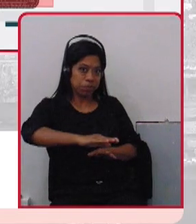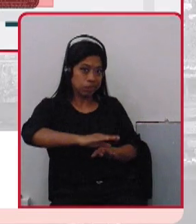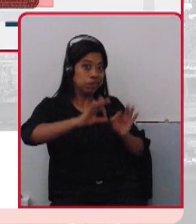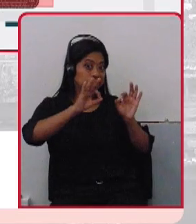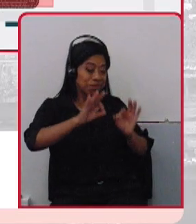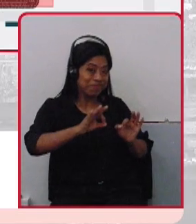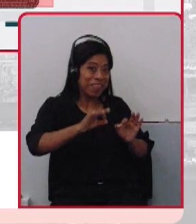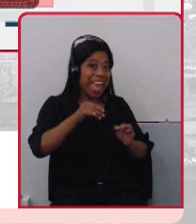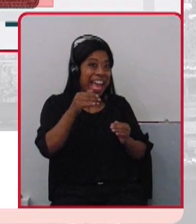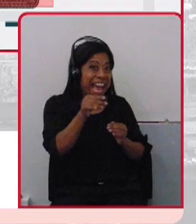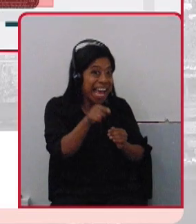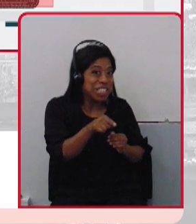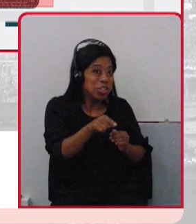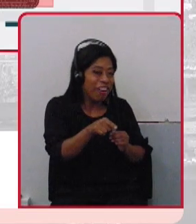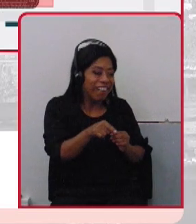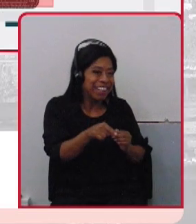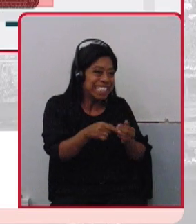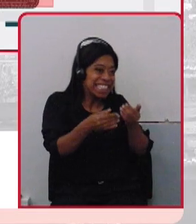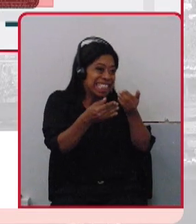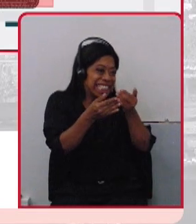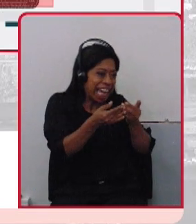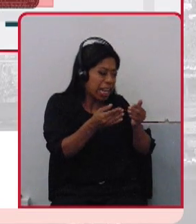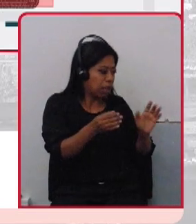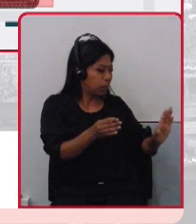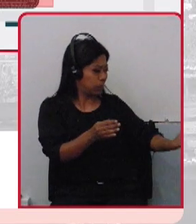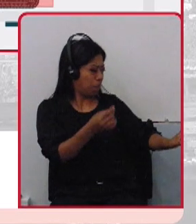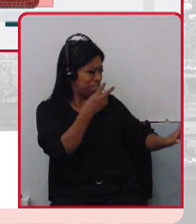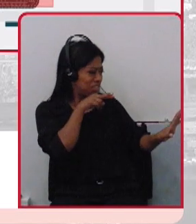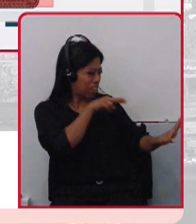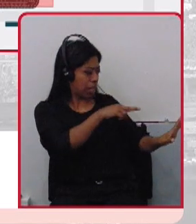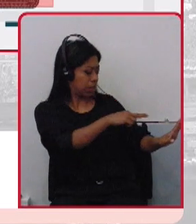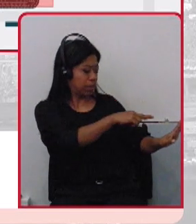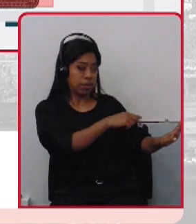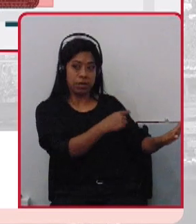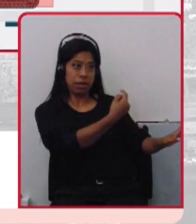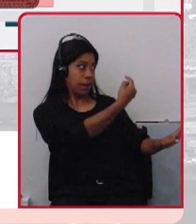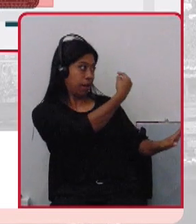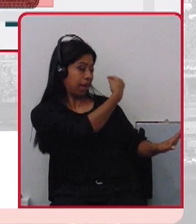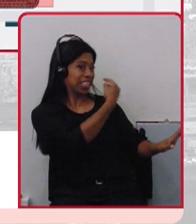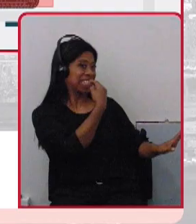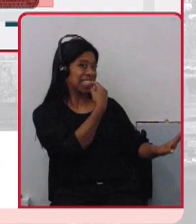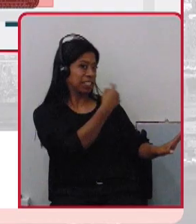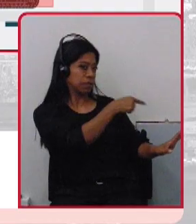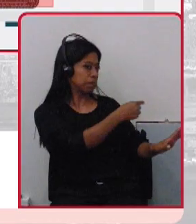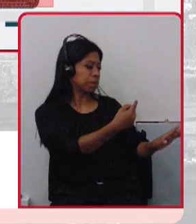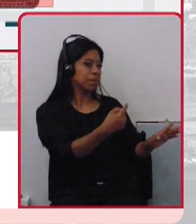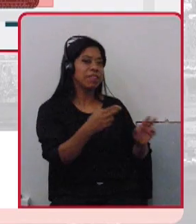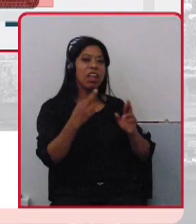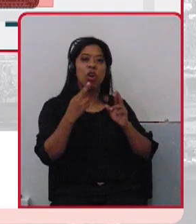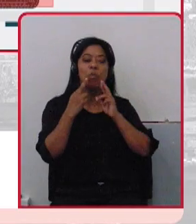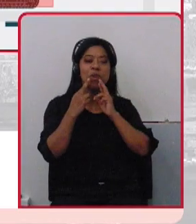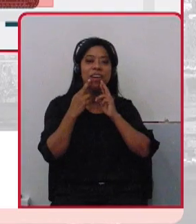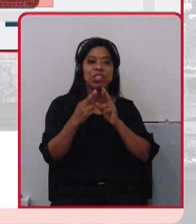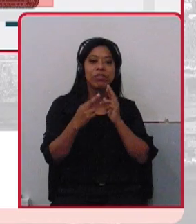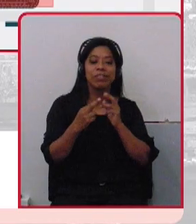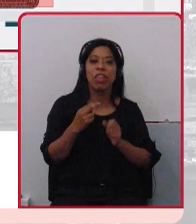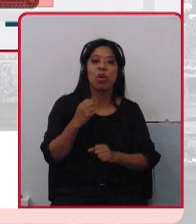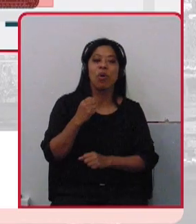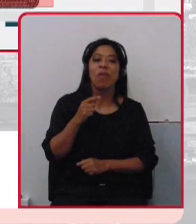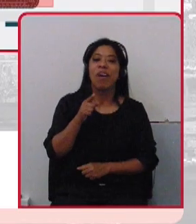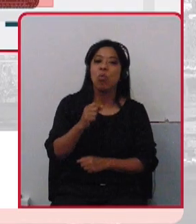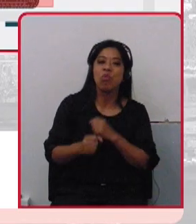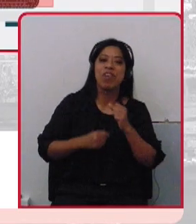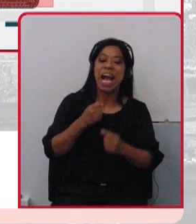Esos acercamientos críticos o aproximaciones críticas, como yo lo llamé, son el resultado ese de todo un año